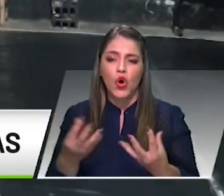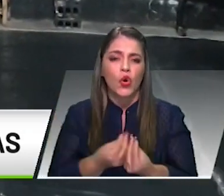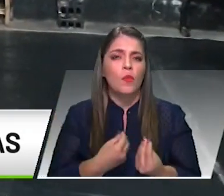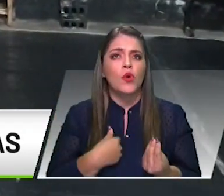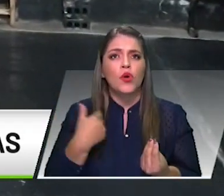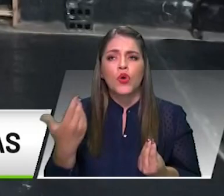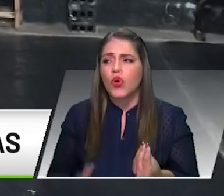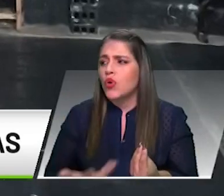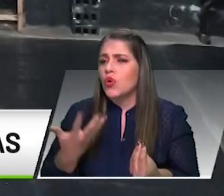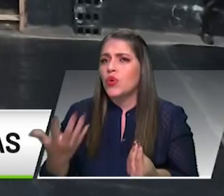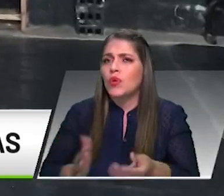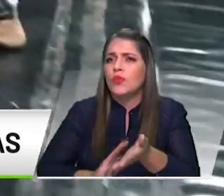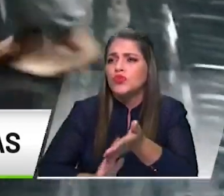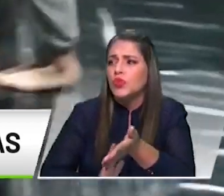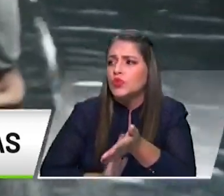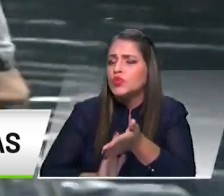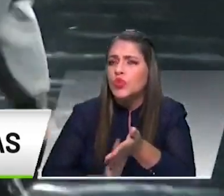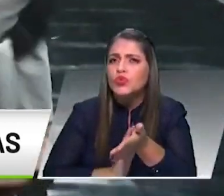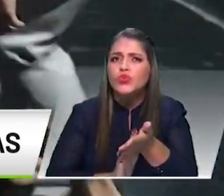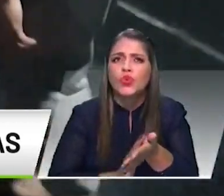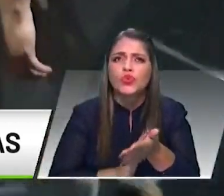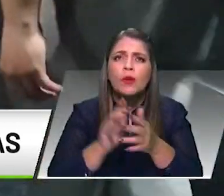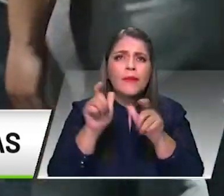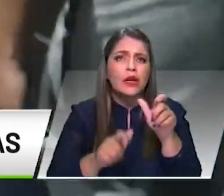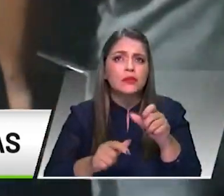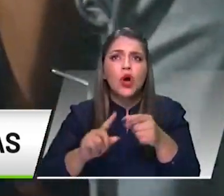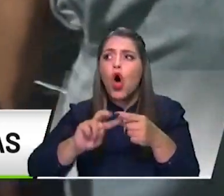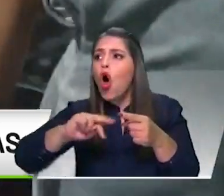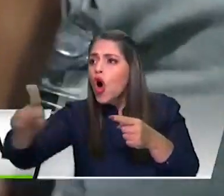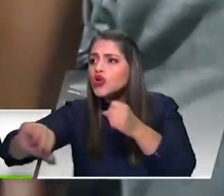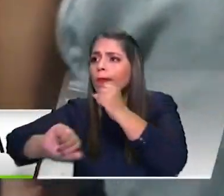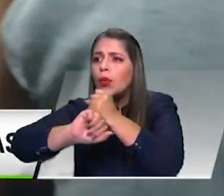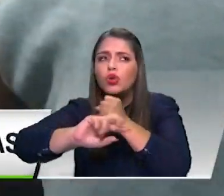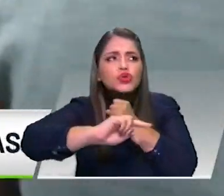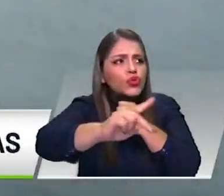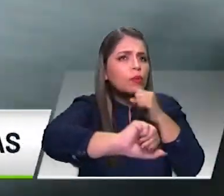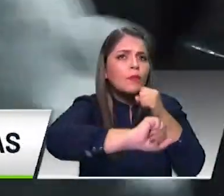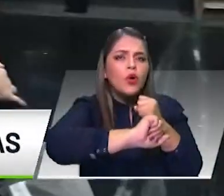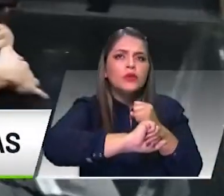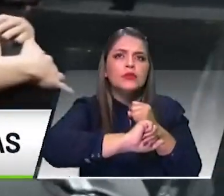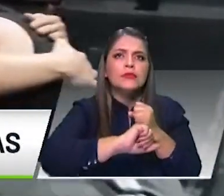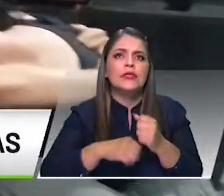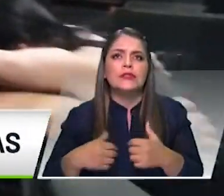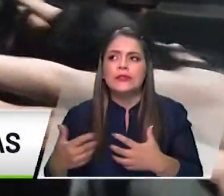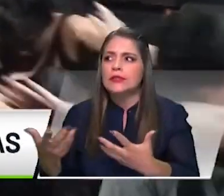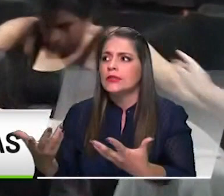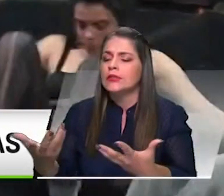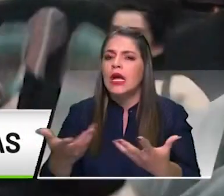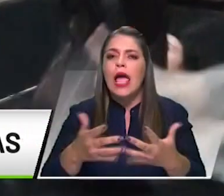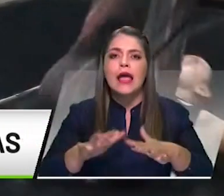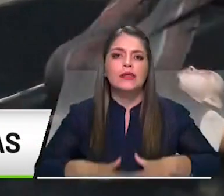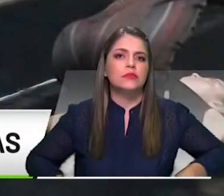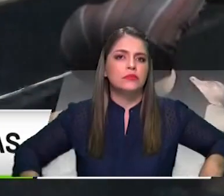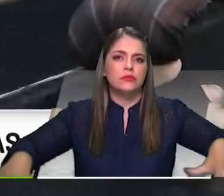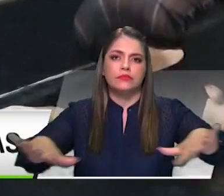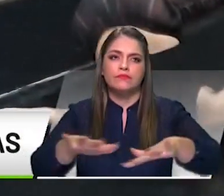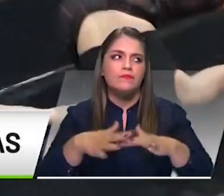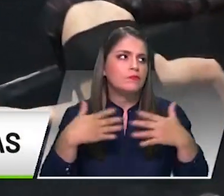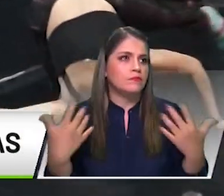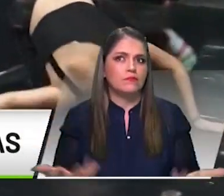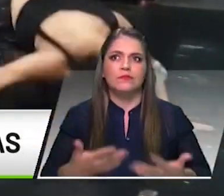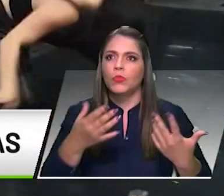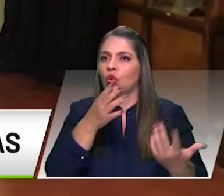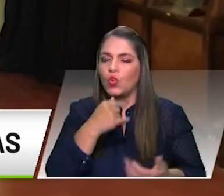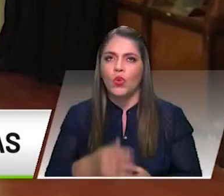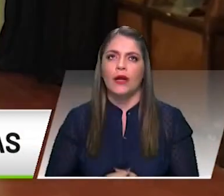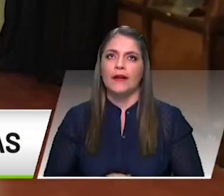la situación y, aunque ha recibido apoyo de otros grupos del sector, la búsqueda de un nuevo espacio ha sido toda una